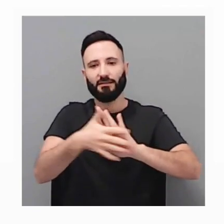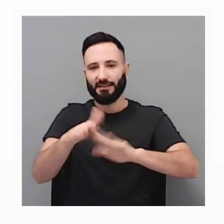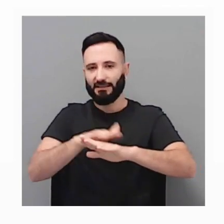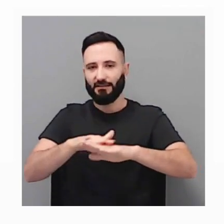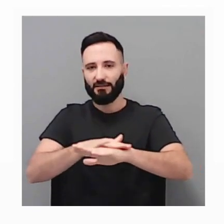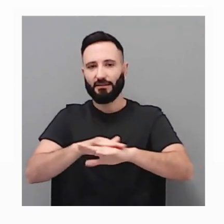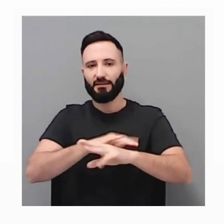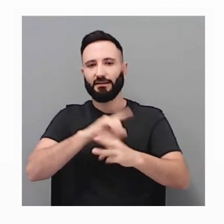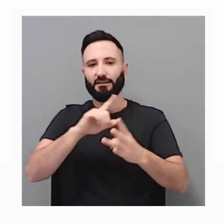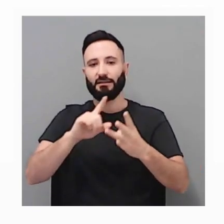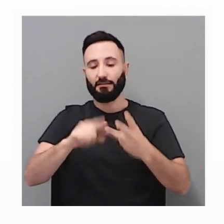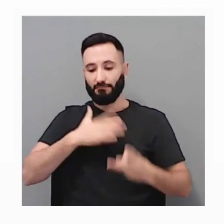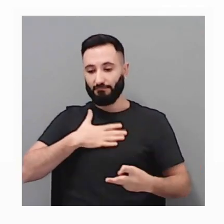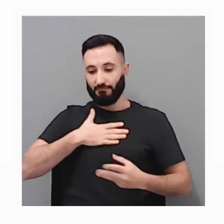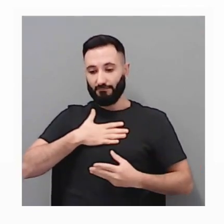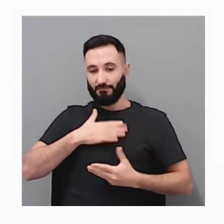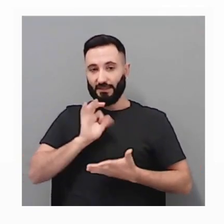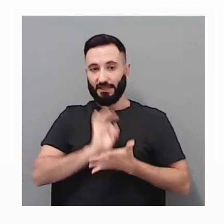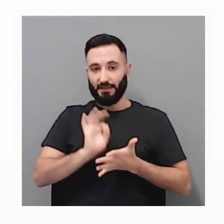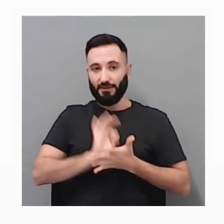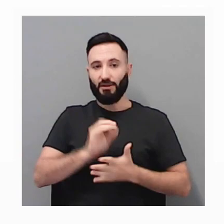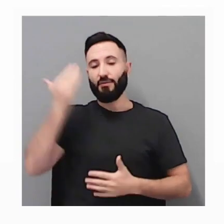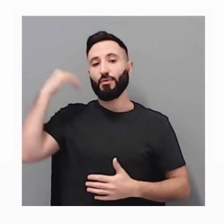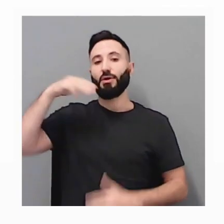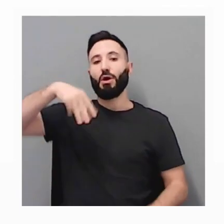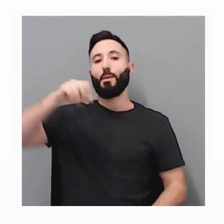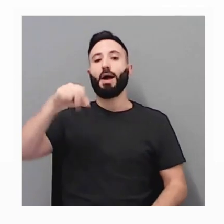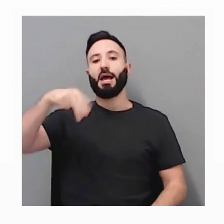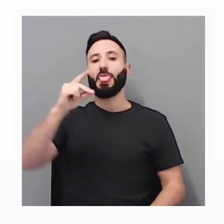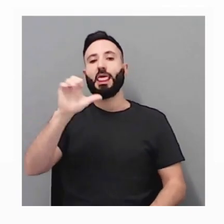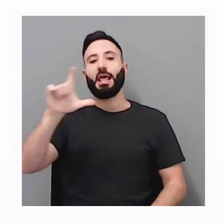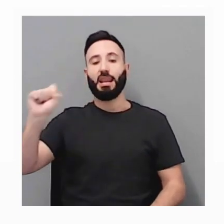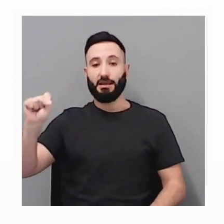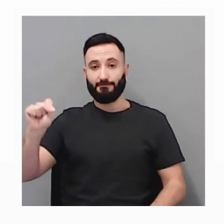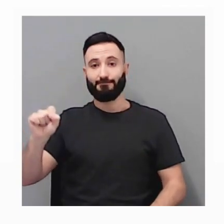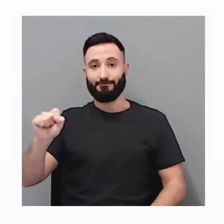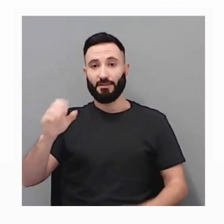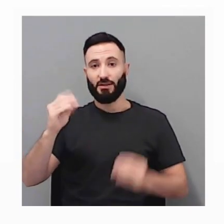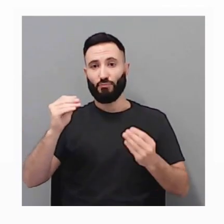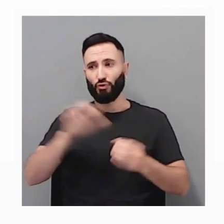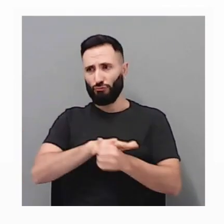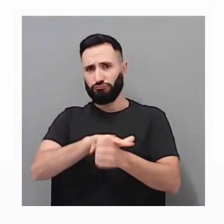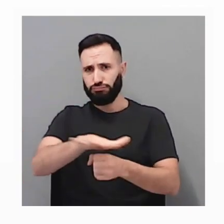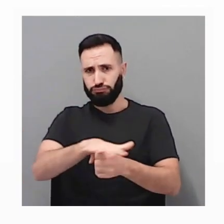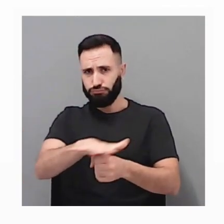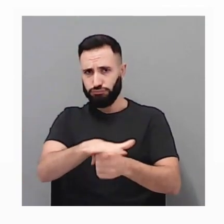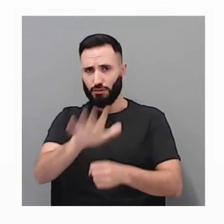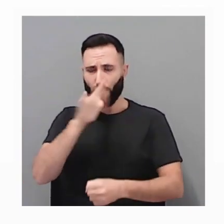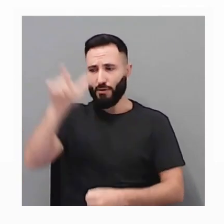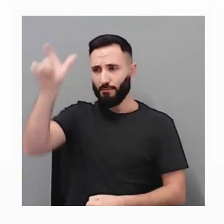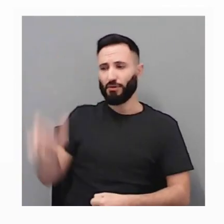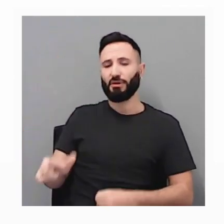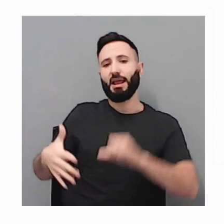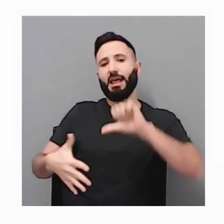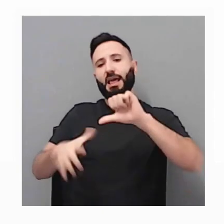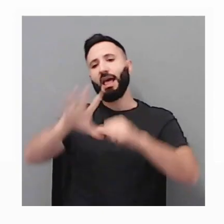lideranza servidora desde Mandela, mucho impulsionados por Nelson Mandela de Sudáfrica y su